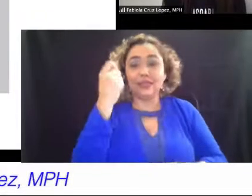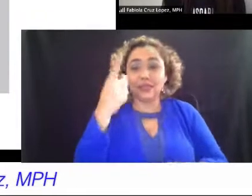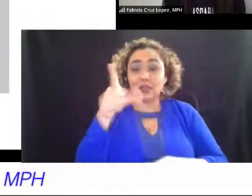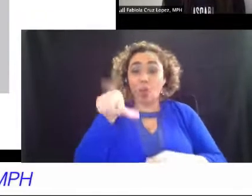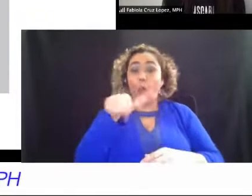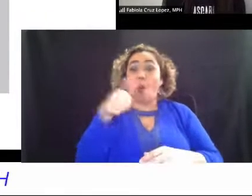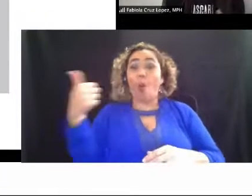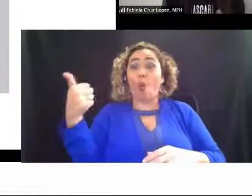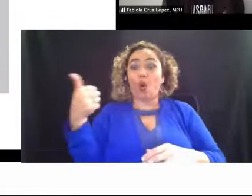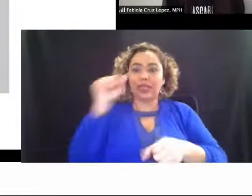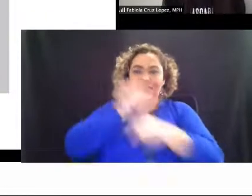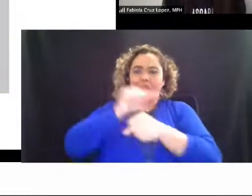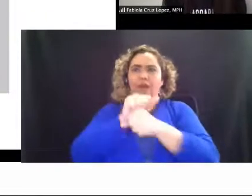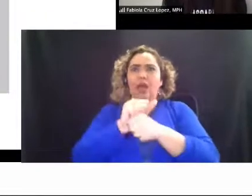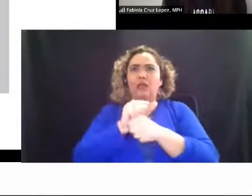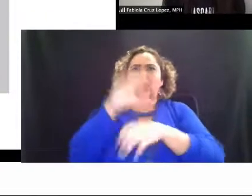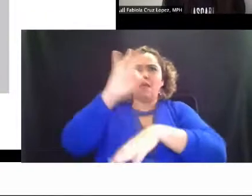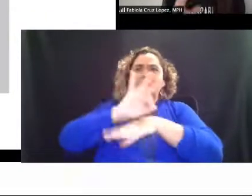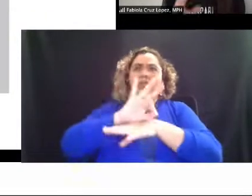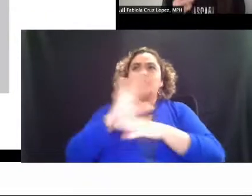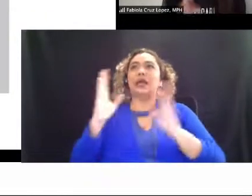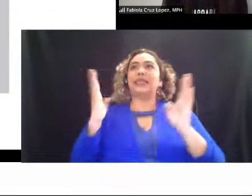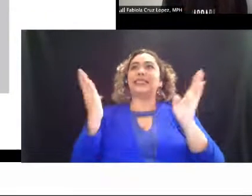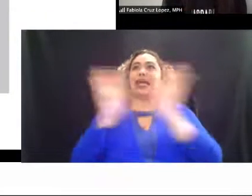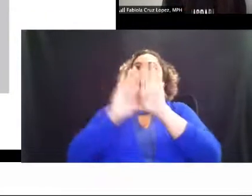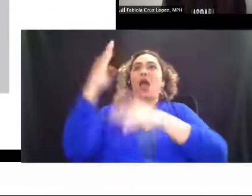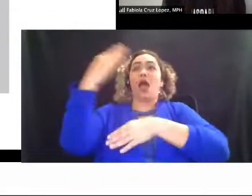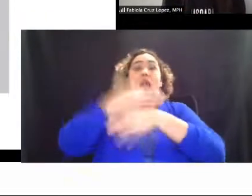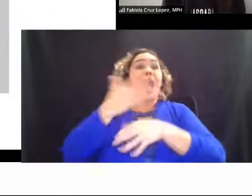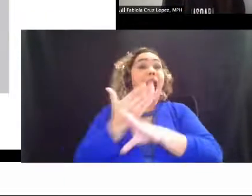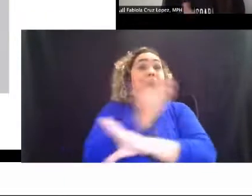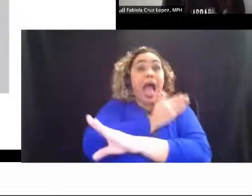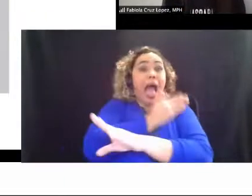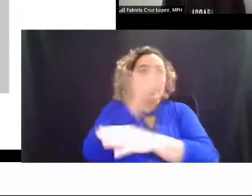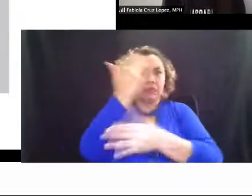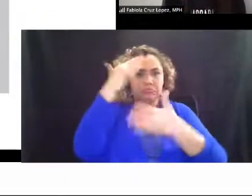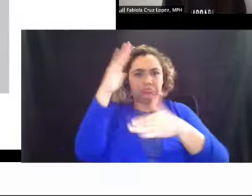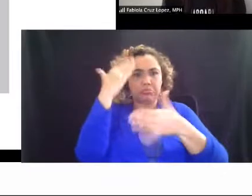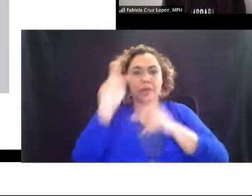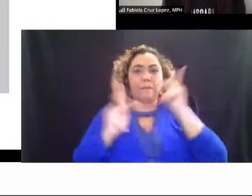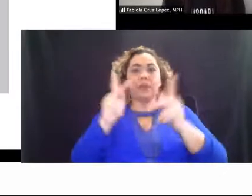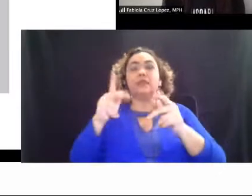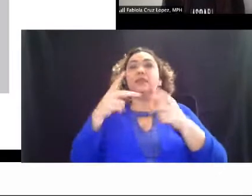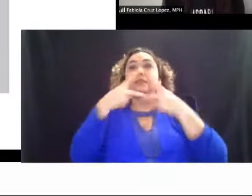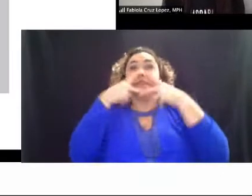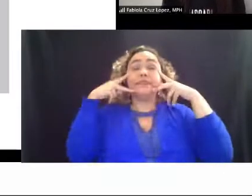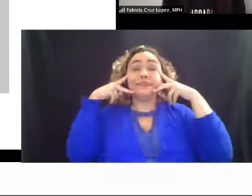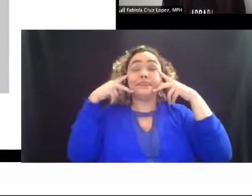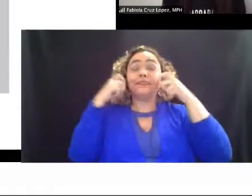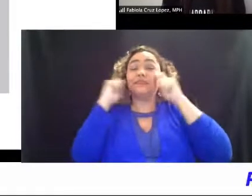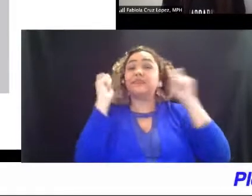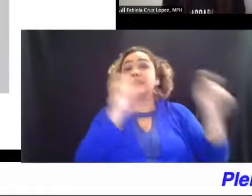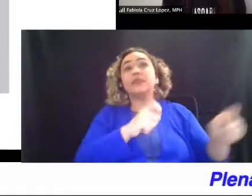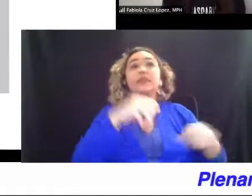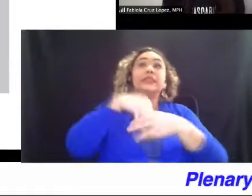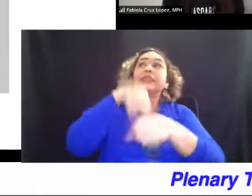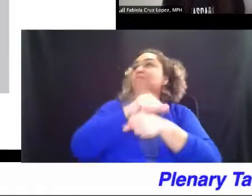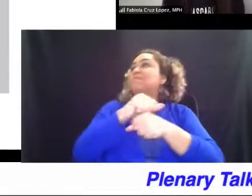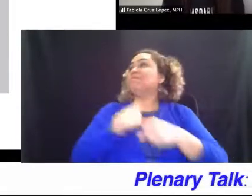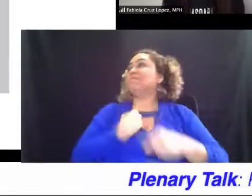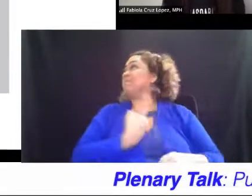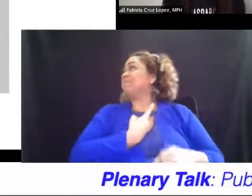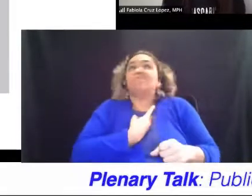cerrado. Al principio no necesariamente teníamos esta información, las personas quizás se quitaban las mascarillas en sus lugares de trabajo porque